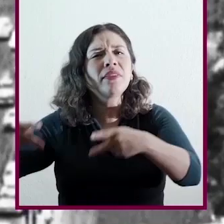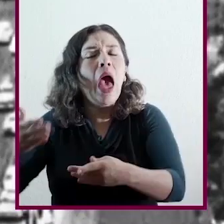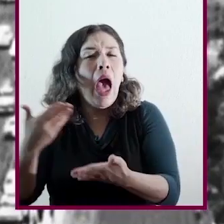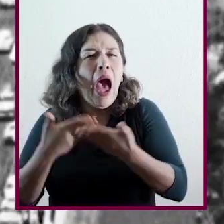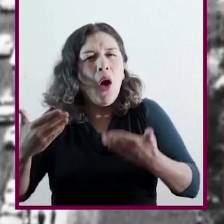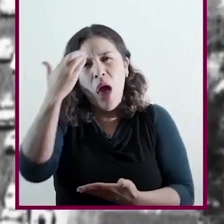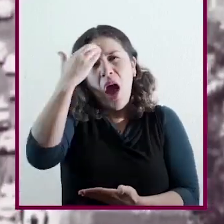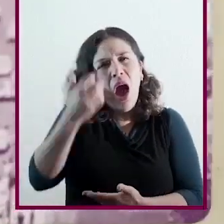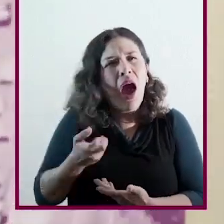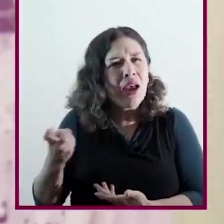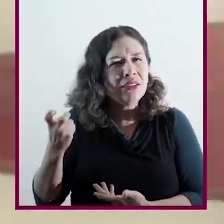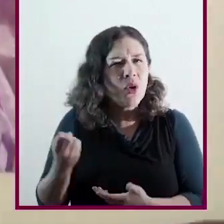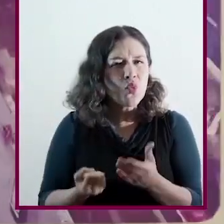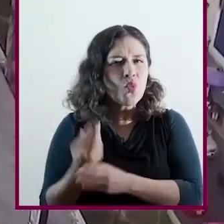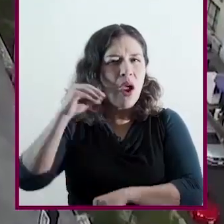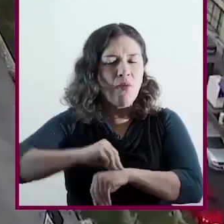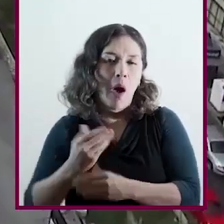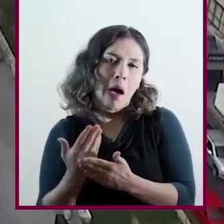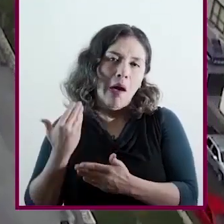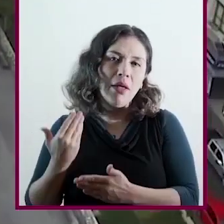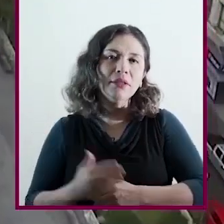que conocemos en la actualidad.